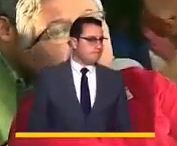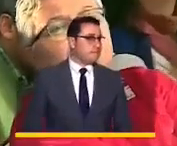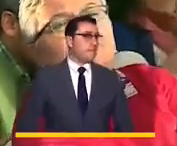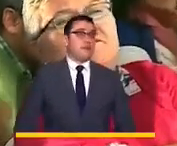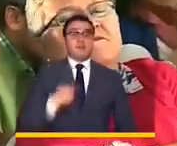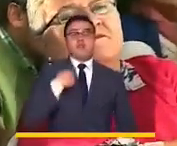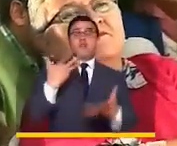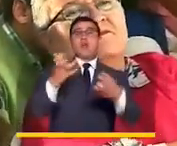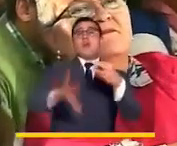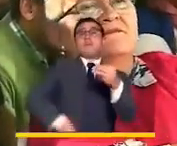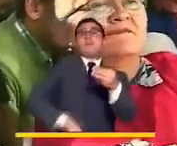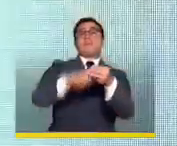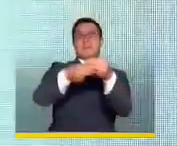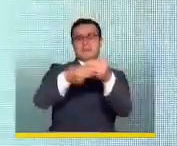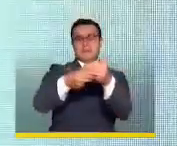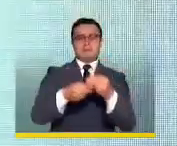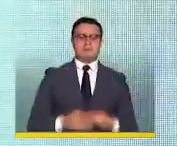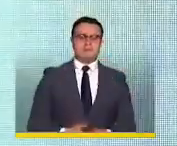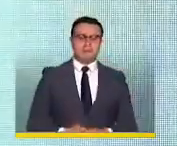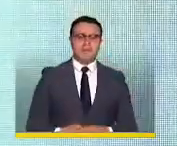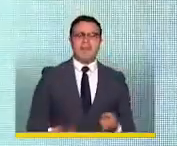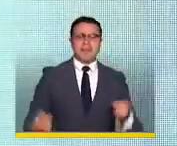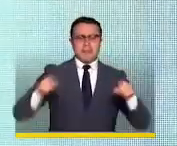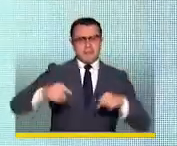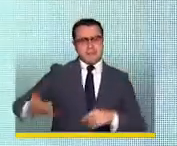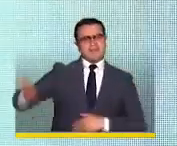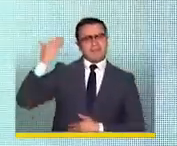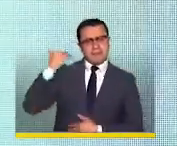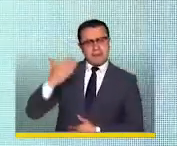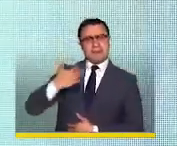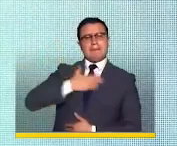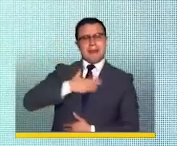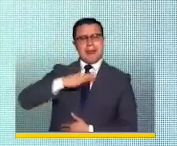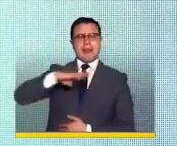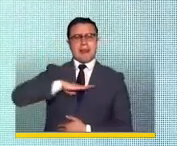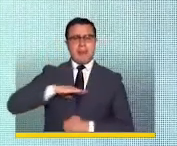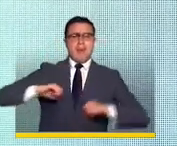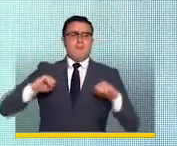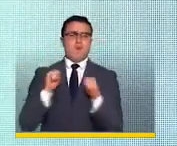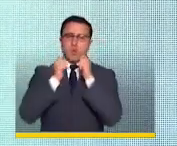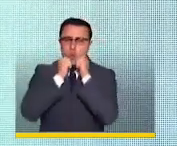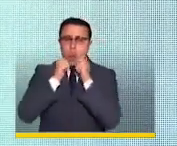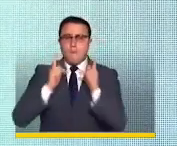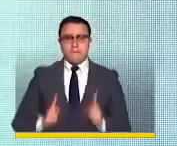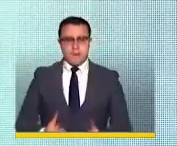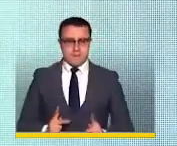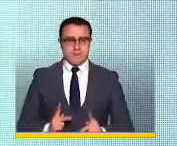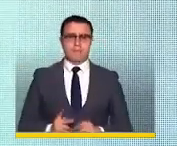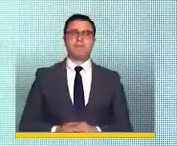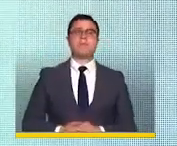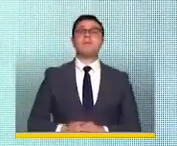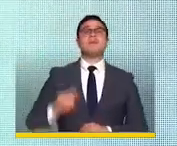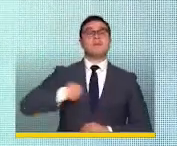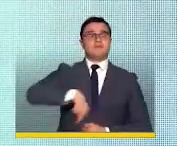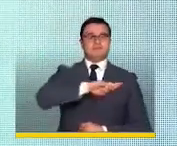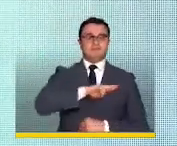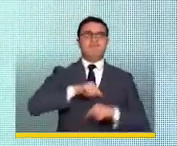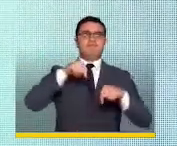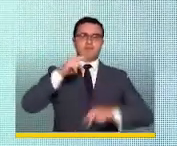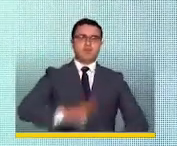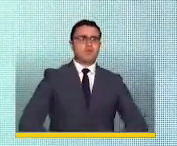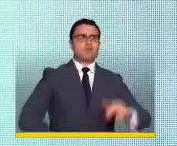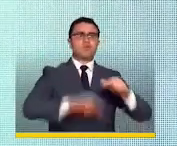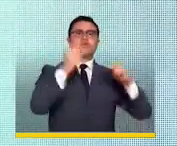voy a agregar, porque también lo iniciamos en Bogotá Humana. Hicimos la sede de